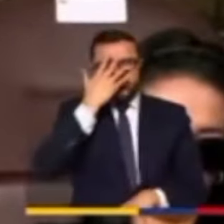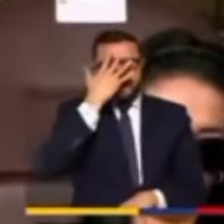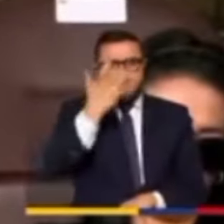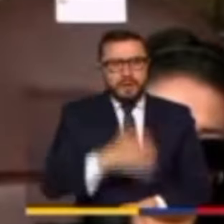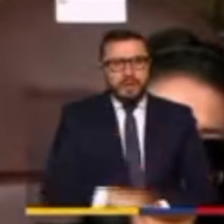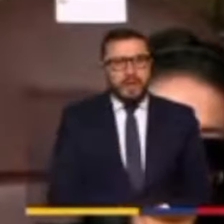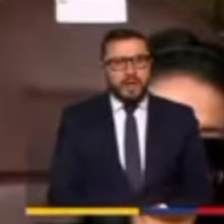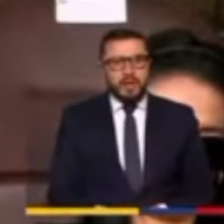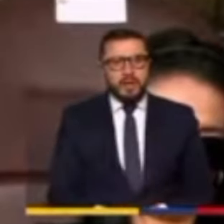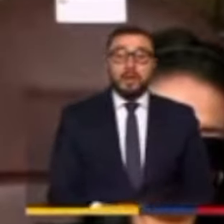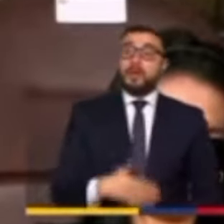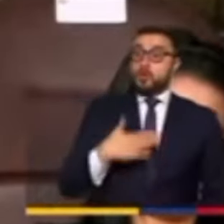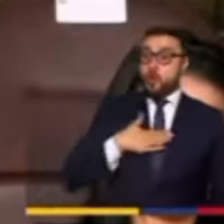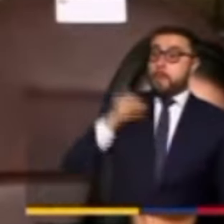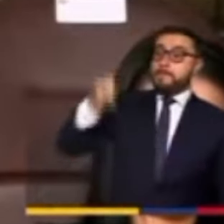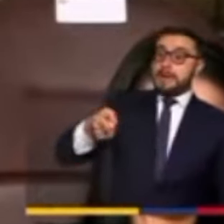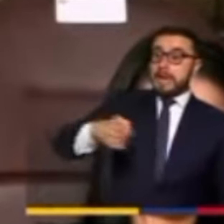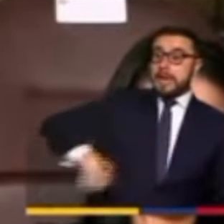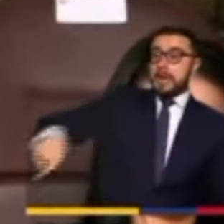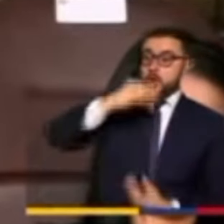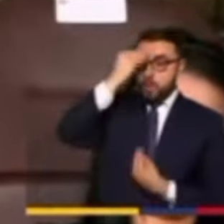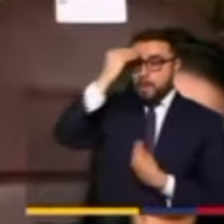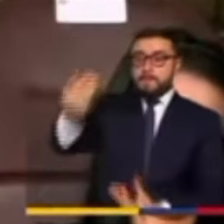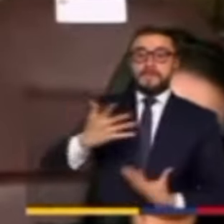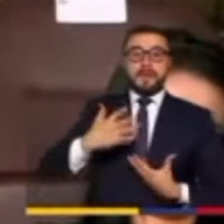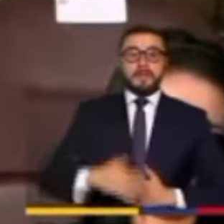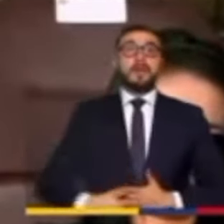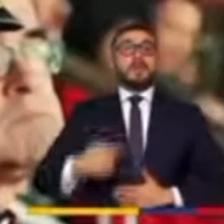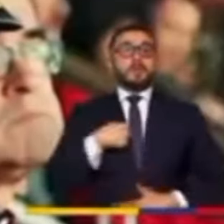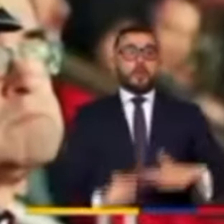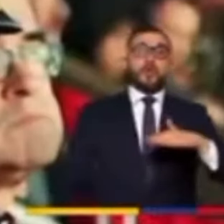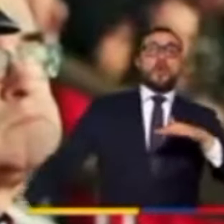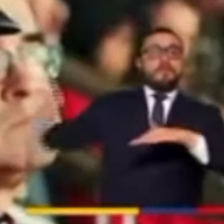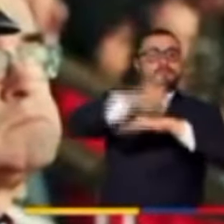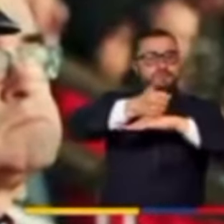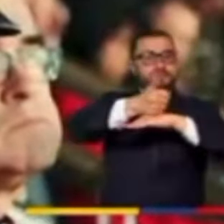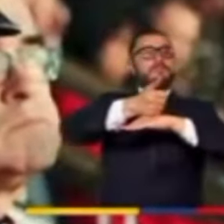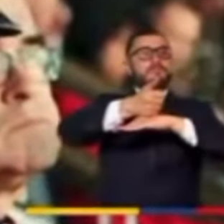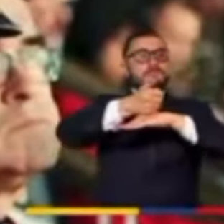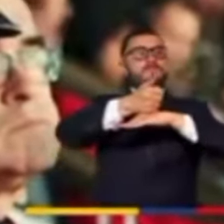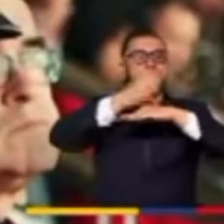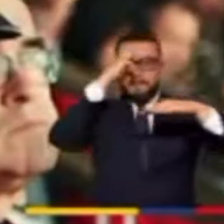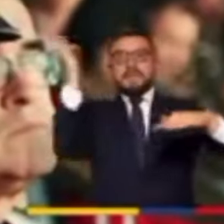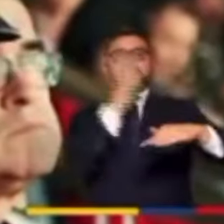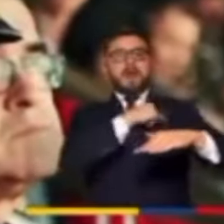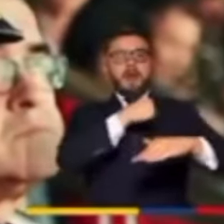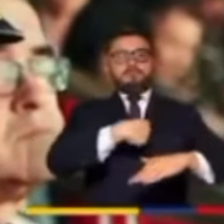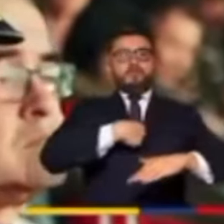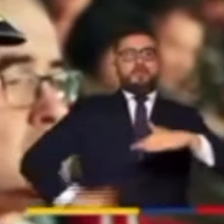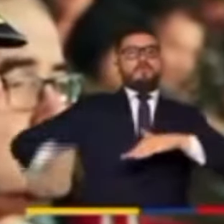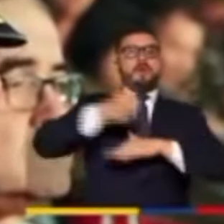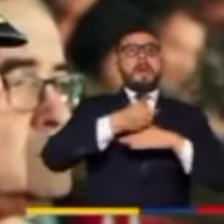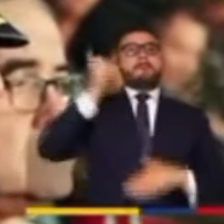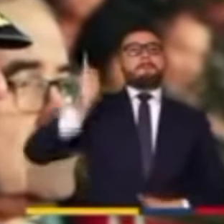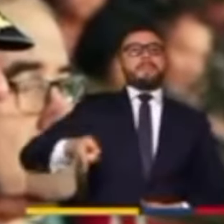La orden se ha seguido. Es la orden del comandante en jefe de las fuerzas militares de Colombia.